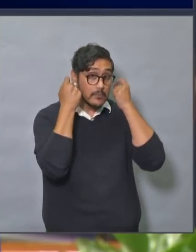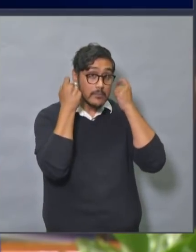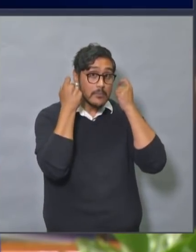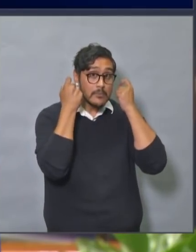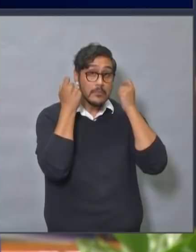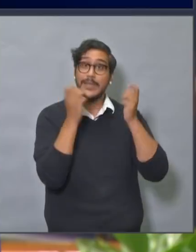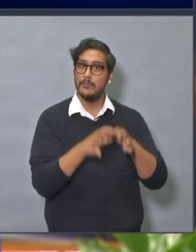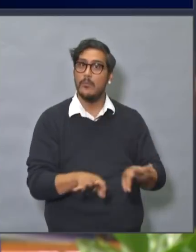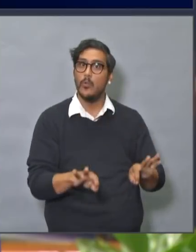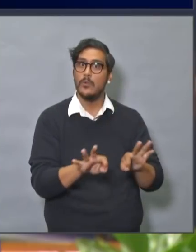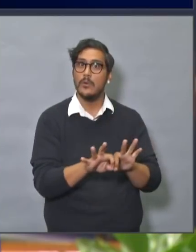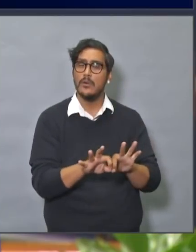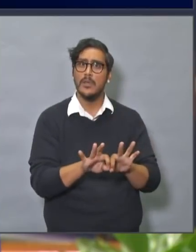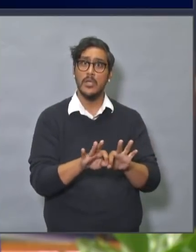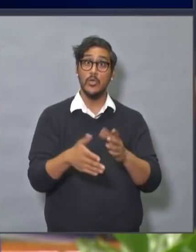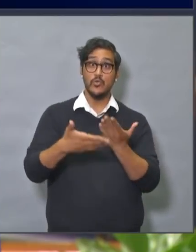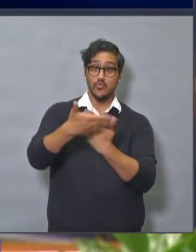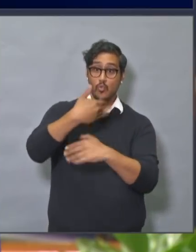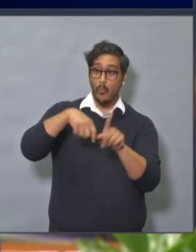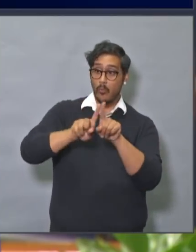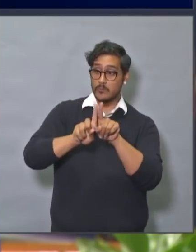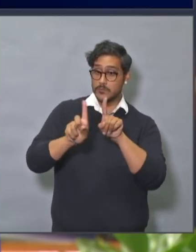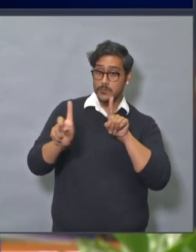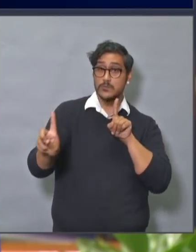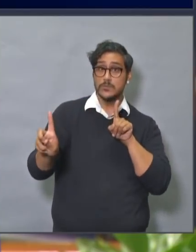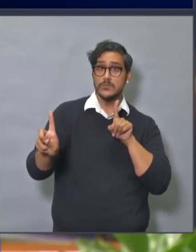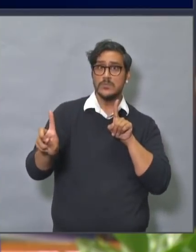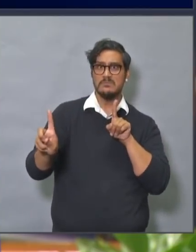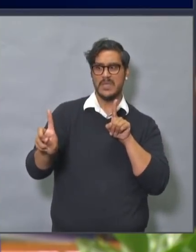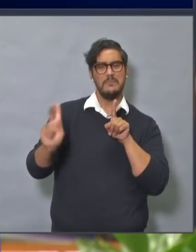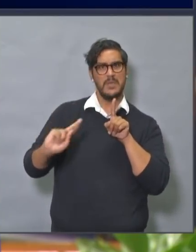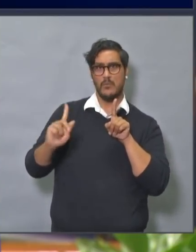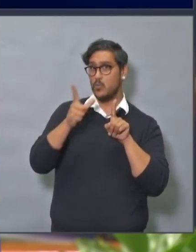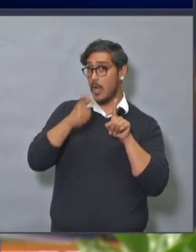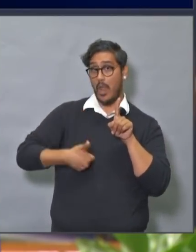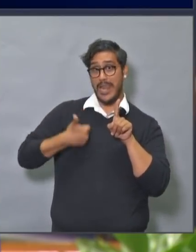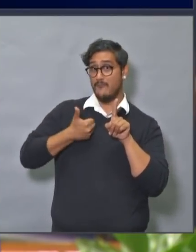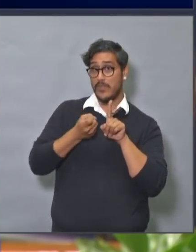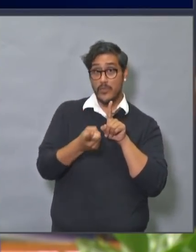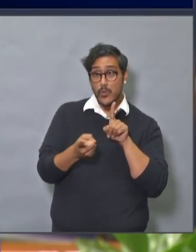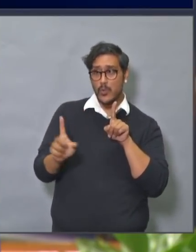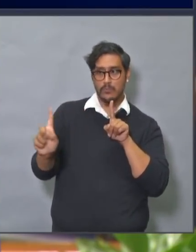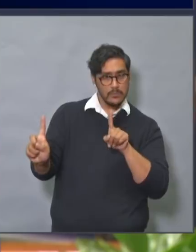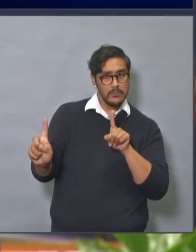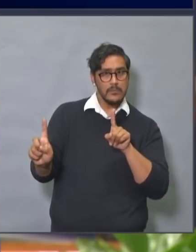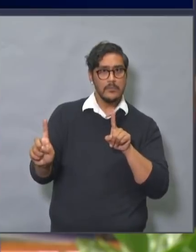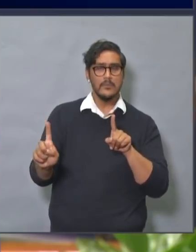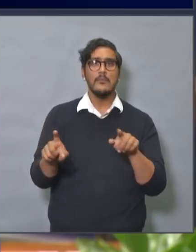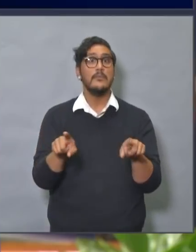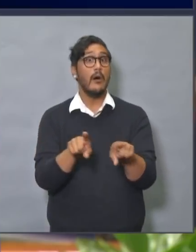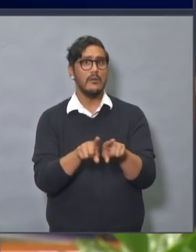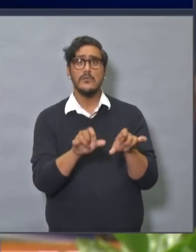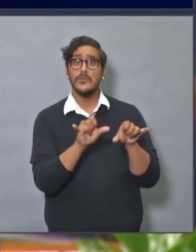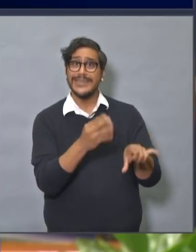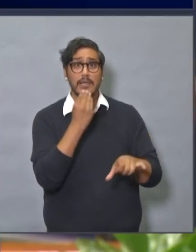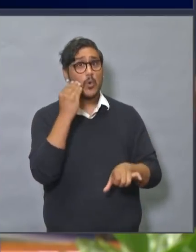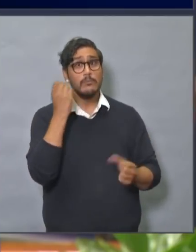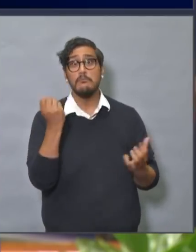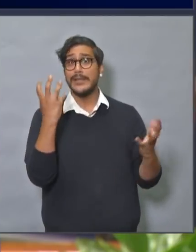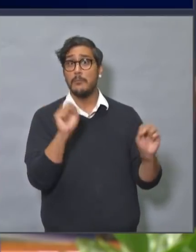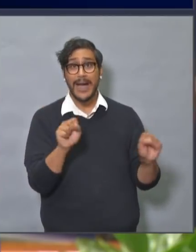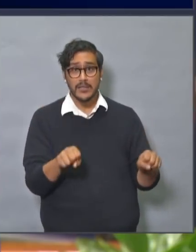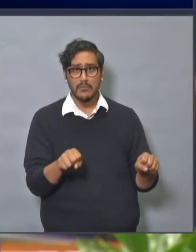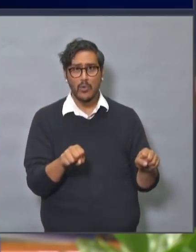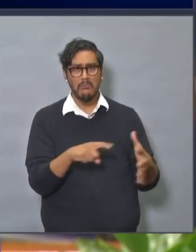cara, mantener su distancia de personas con las que no vive y quedarse en casa tanto sea posible son actos